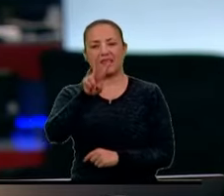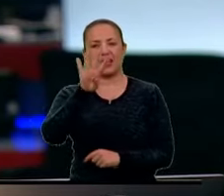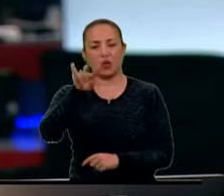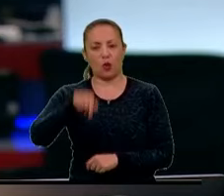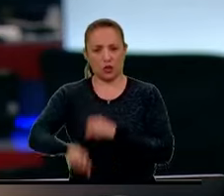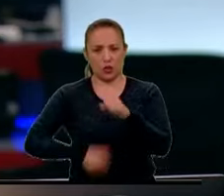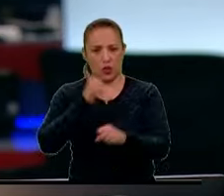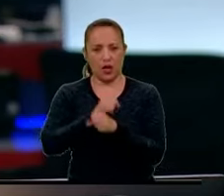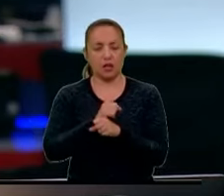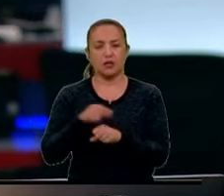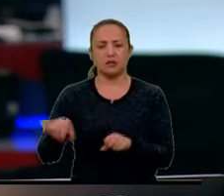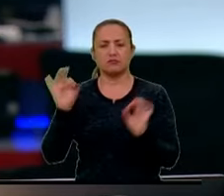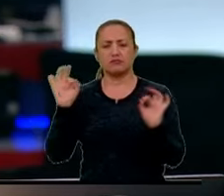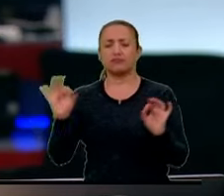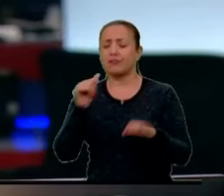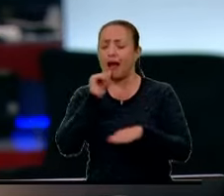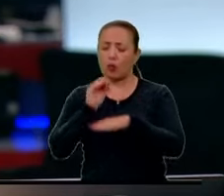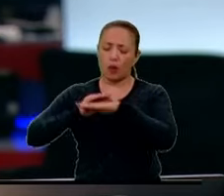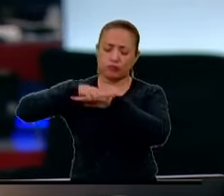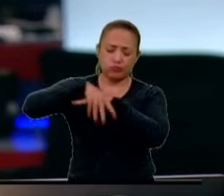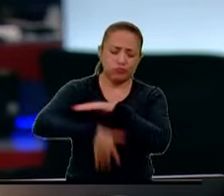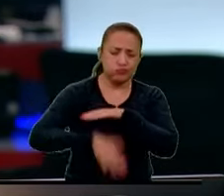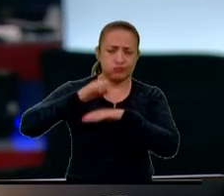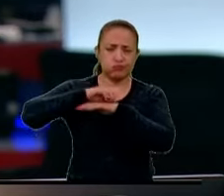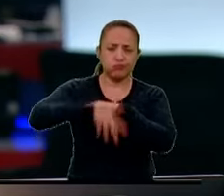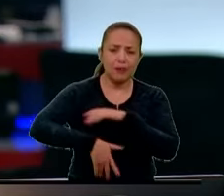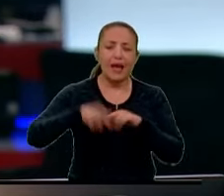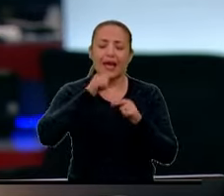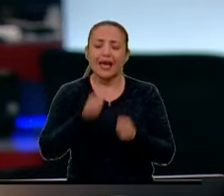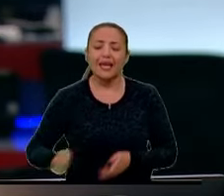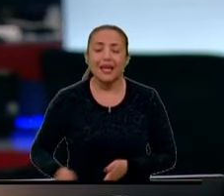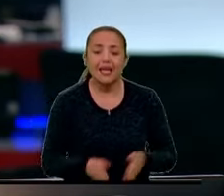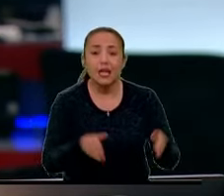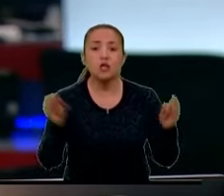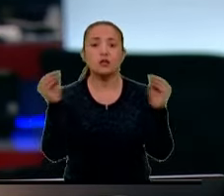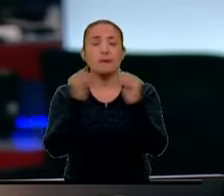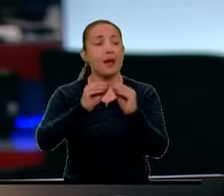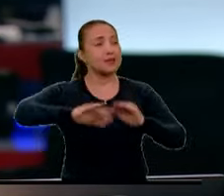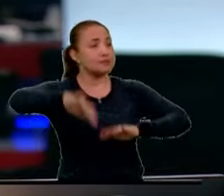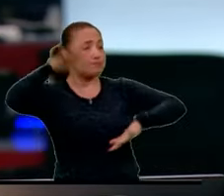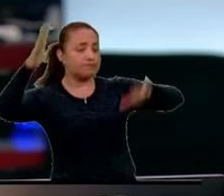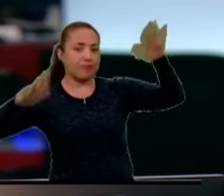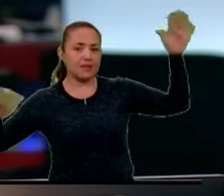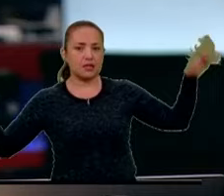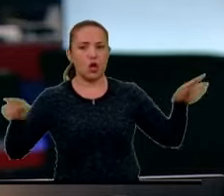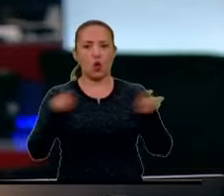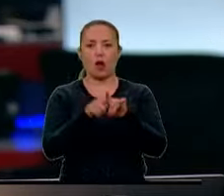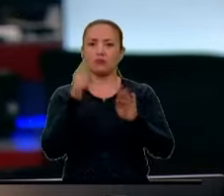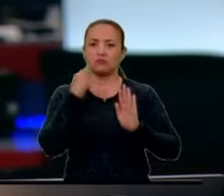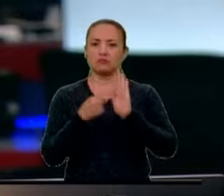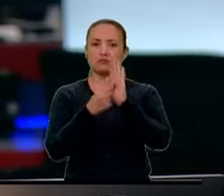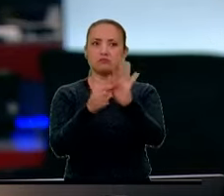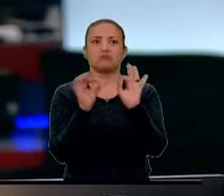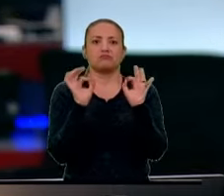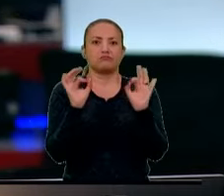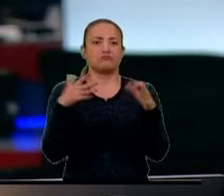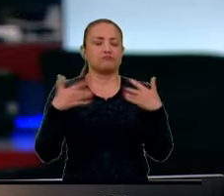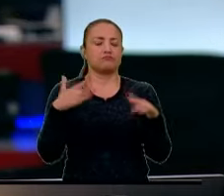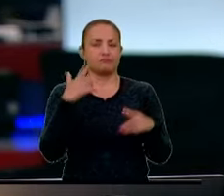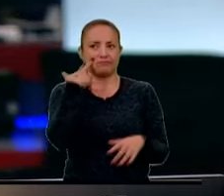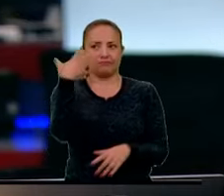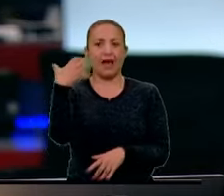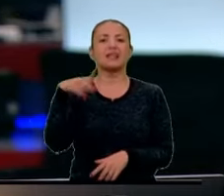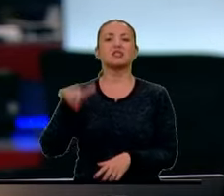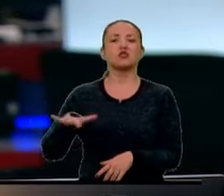Sus majestuosas cascadas, sus imponentes ríos y sus hermosos paisajes lo posicionan como uno de los destinos más destacados